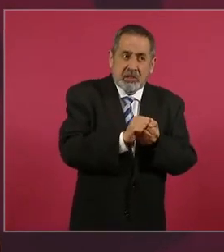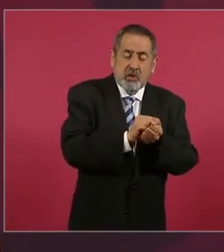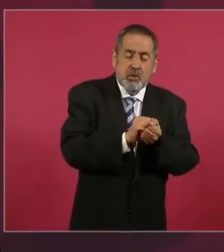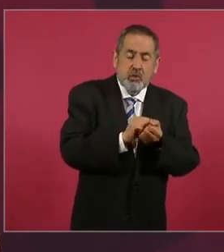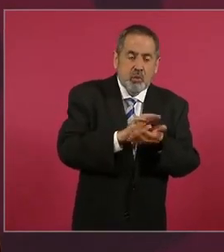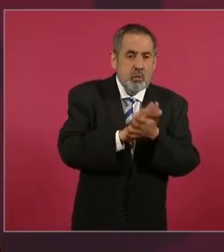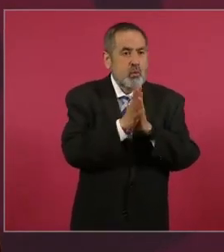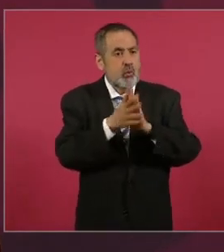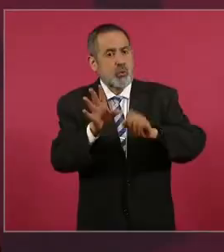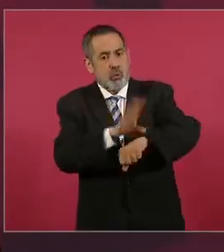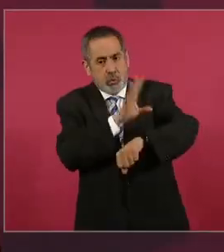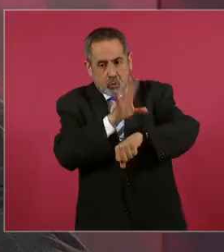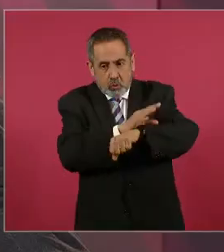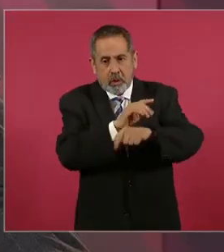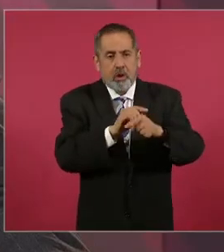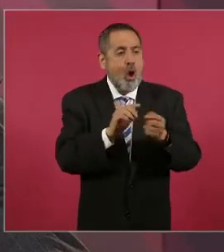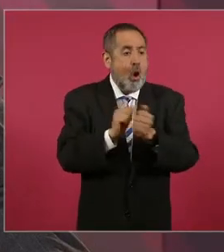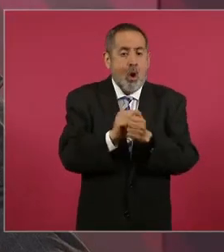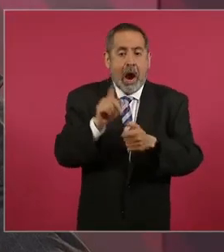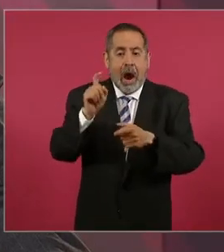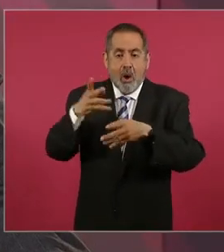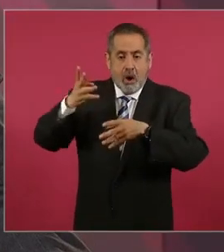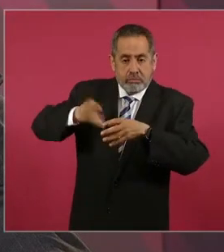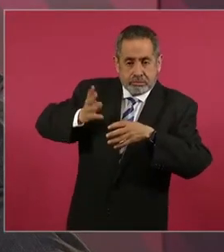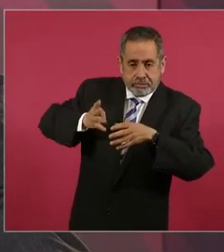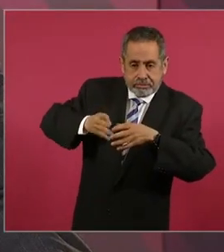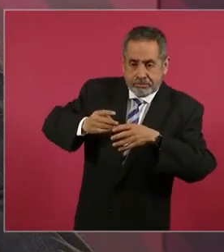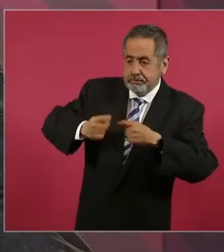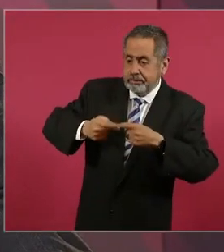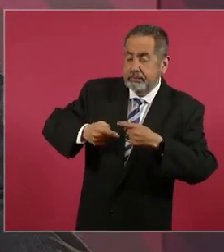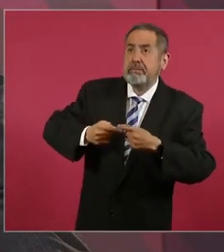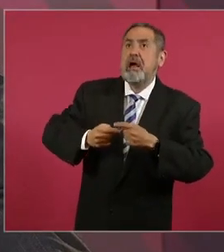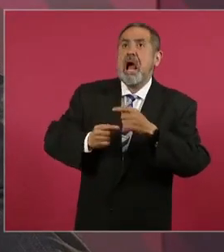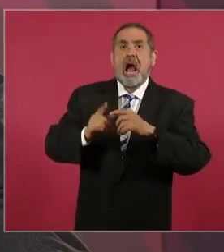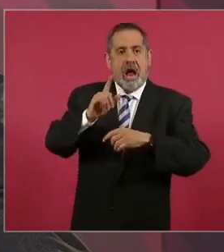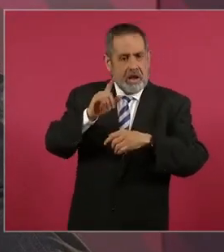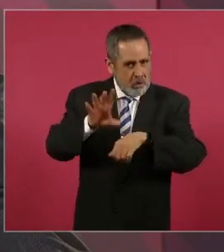hasta agua, pasando por gas,